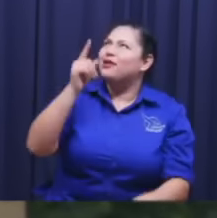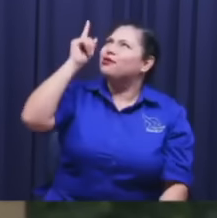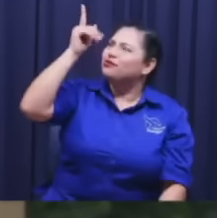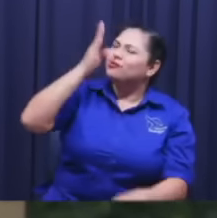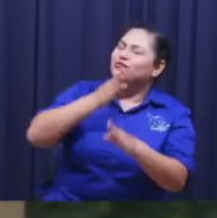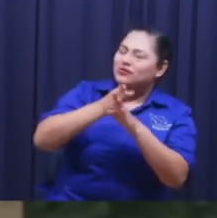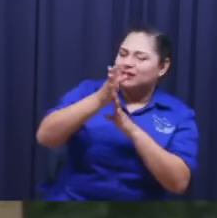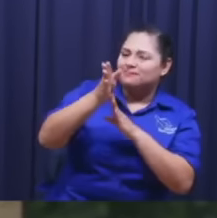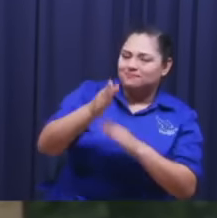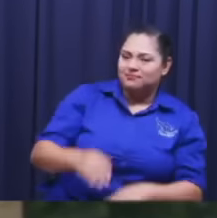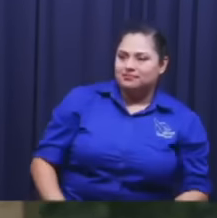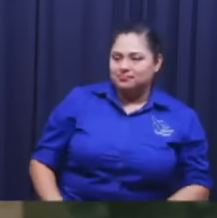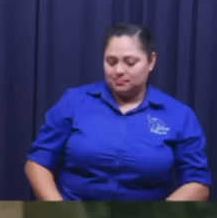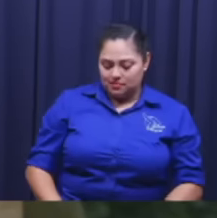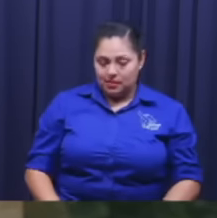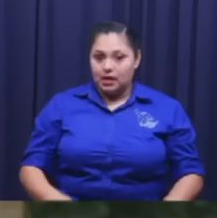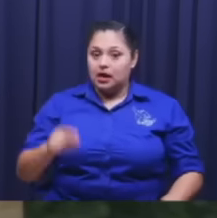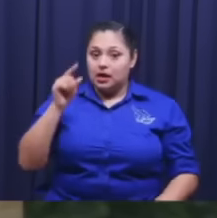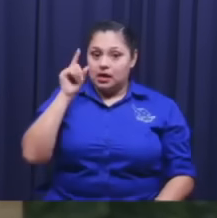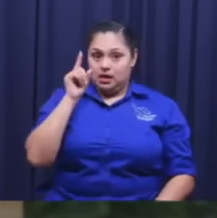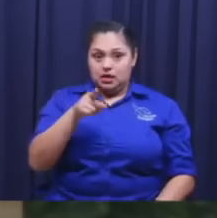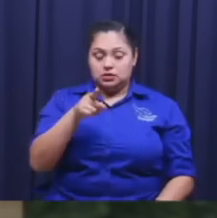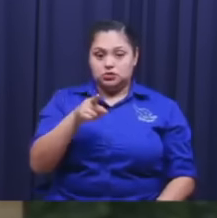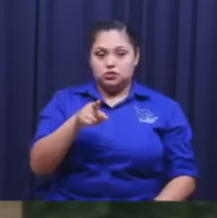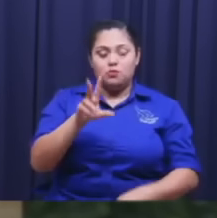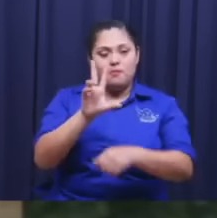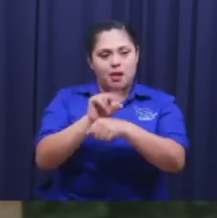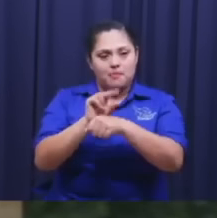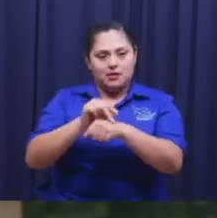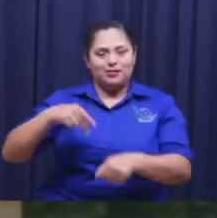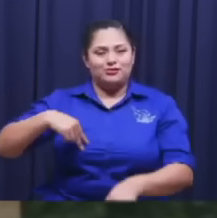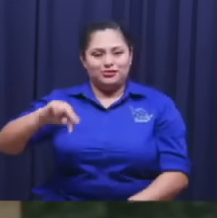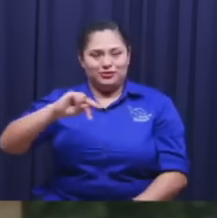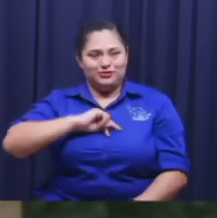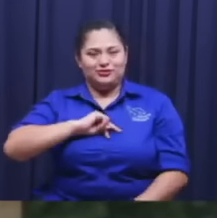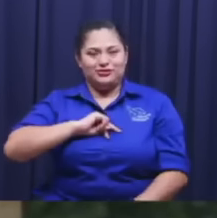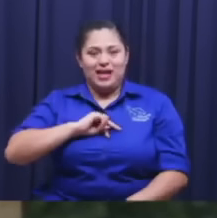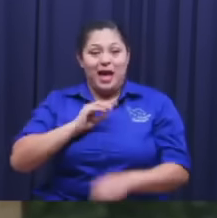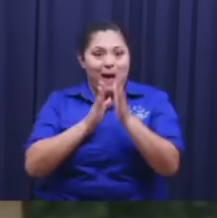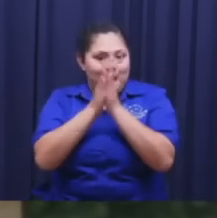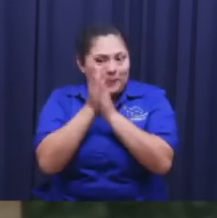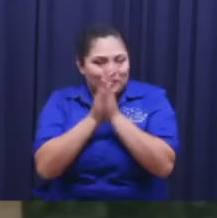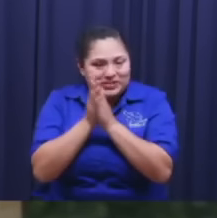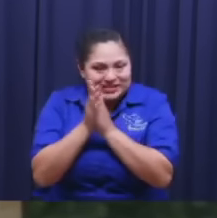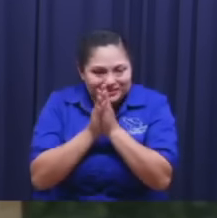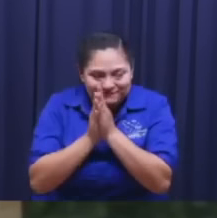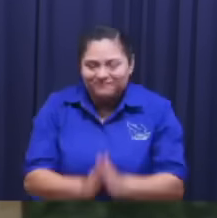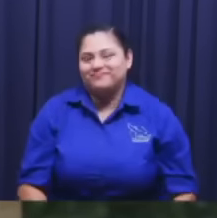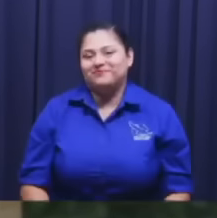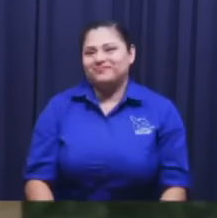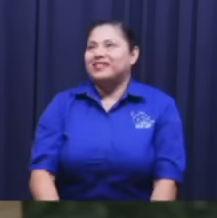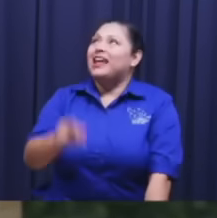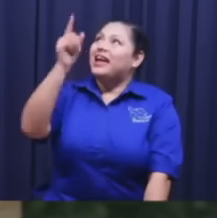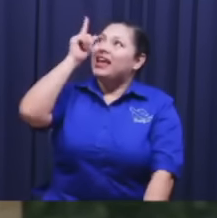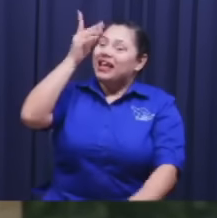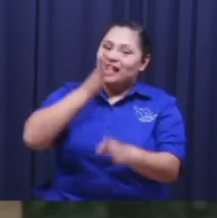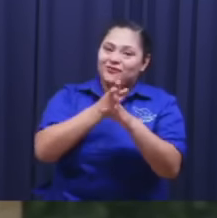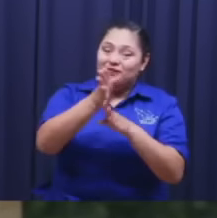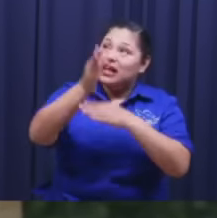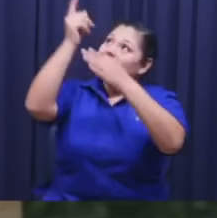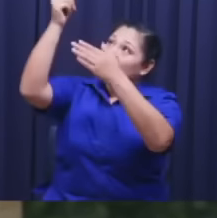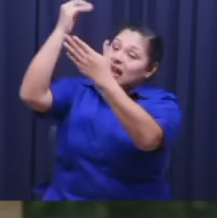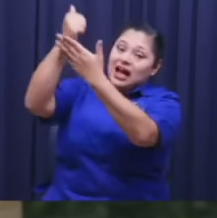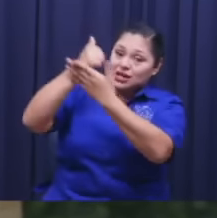fiel. Claro que eso no nos da el permiso de columpiarnos, ¿verdad? Él es fiel, nos